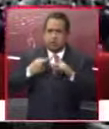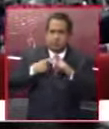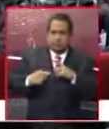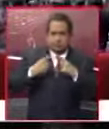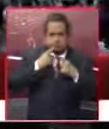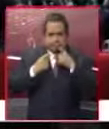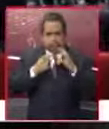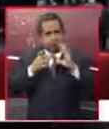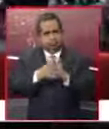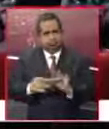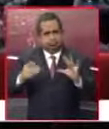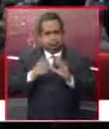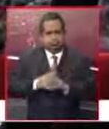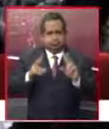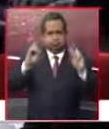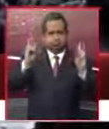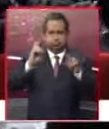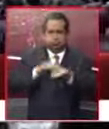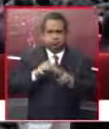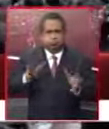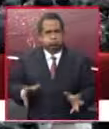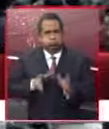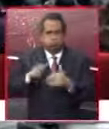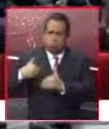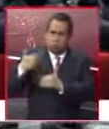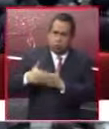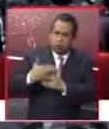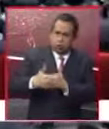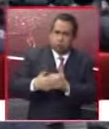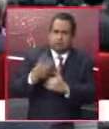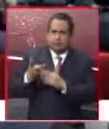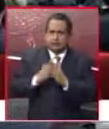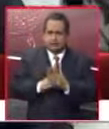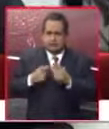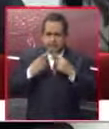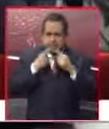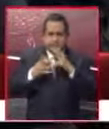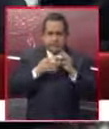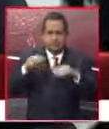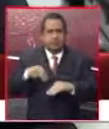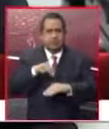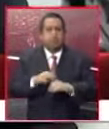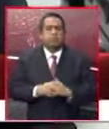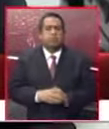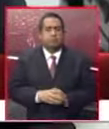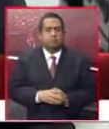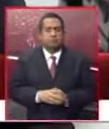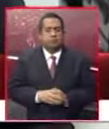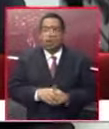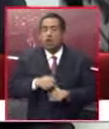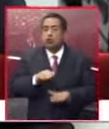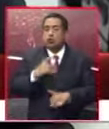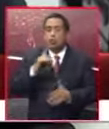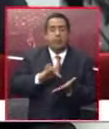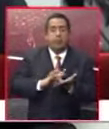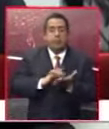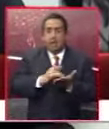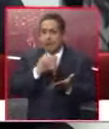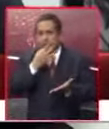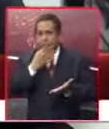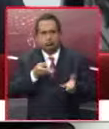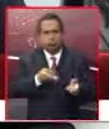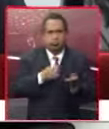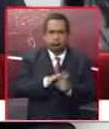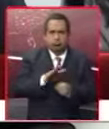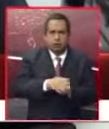agendas particulares y temas por impulsar en los próximos 3 meses. Una alta prioridad, el abasto de medicamentos. Es un problema